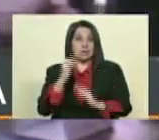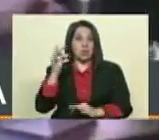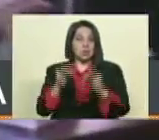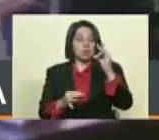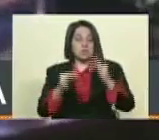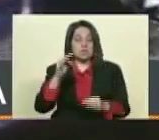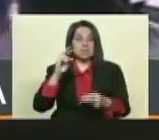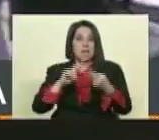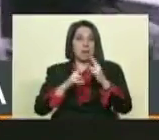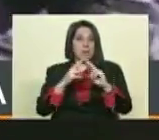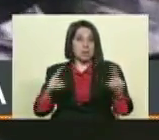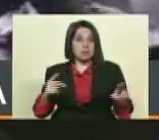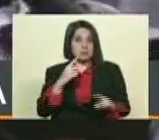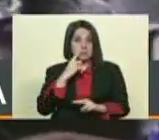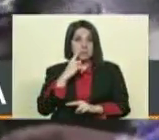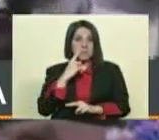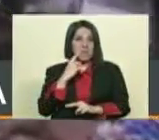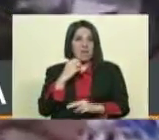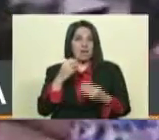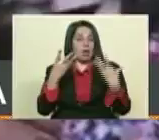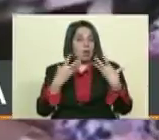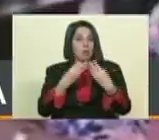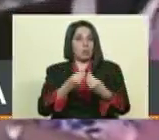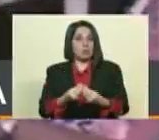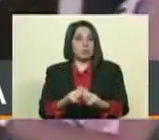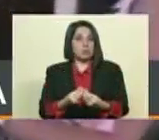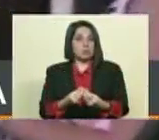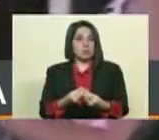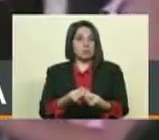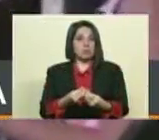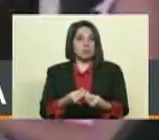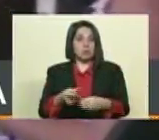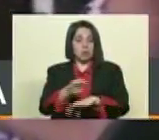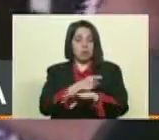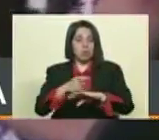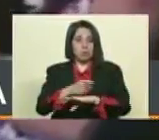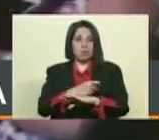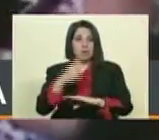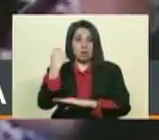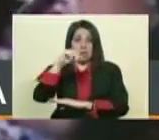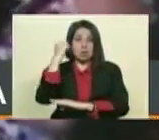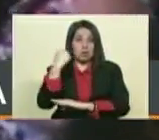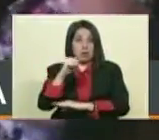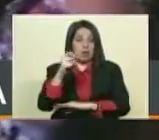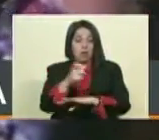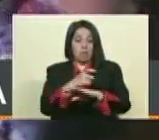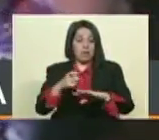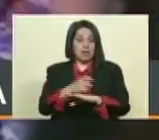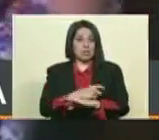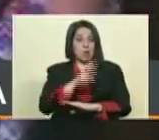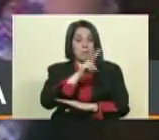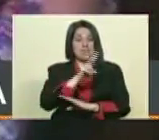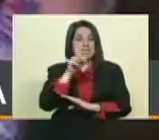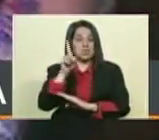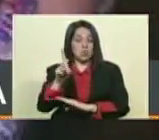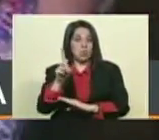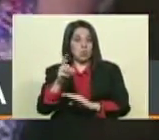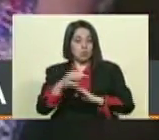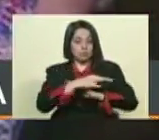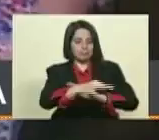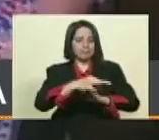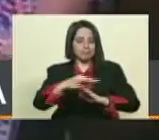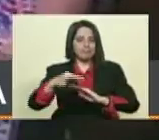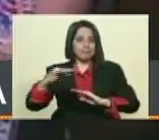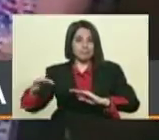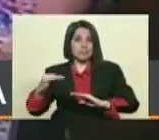paz. Nosotros hemos articulado con el gobierno nacional para que la gobernación ponga las 21 casas, que en cada municipio tengamos una casa